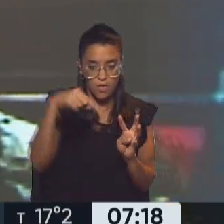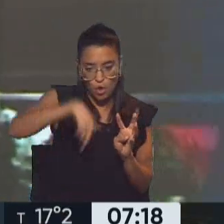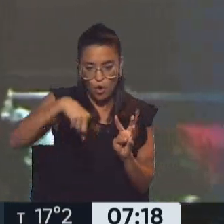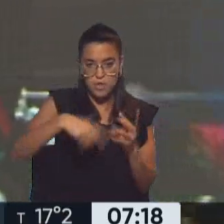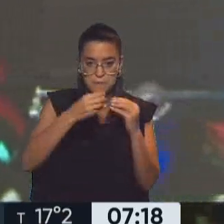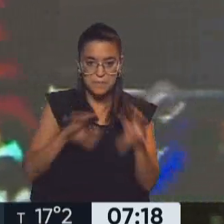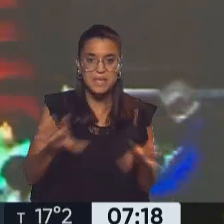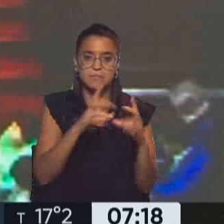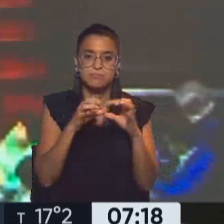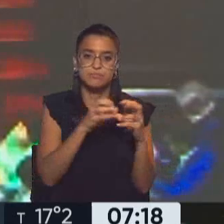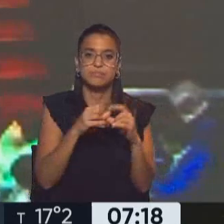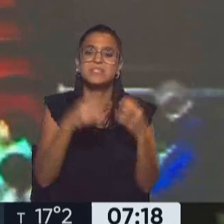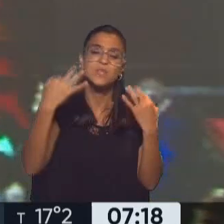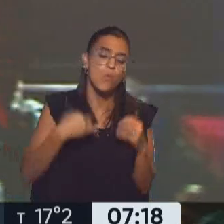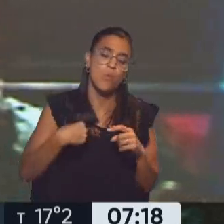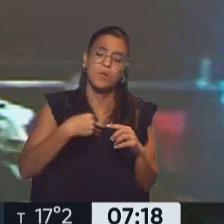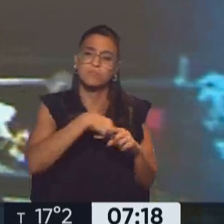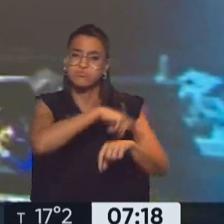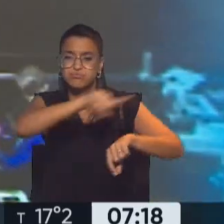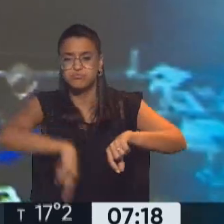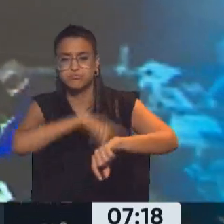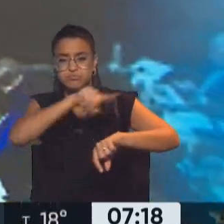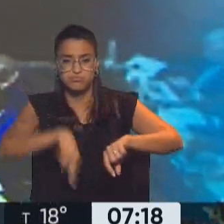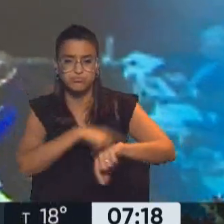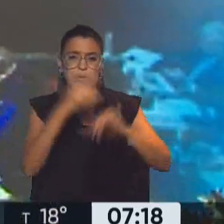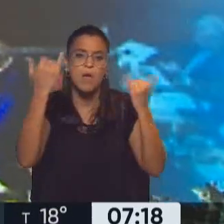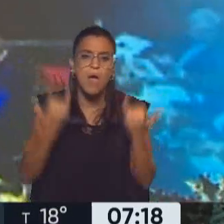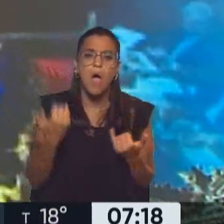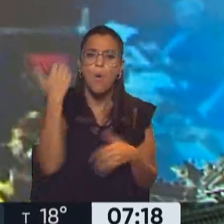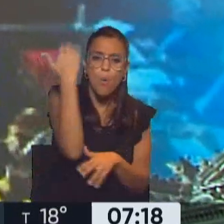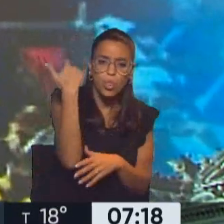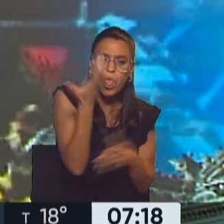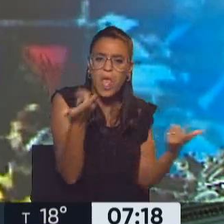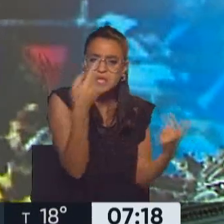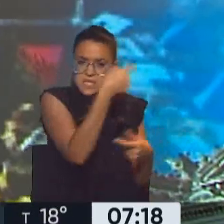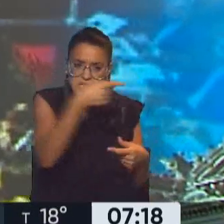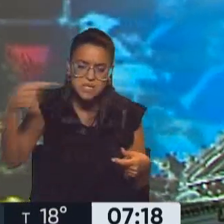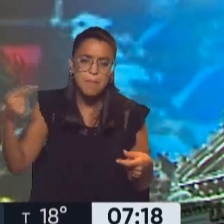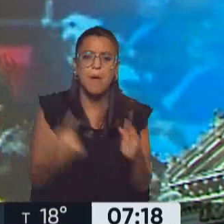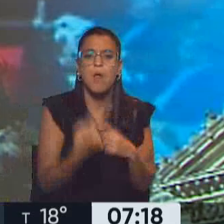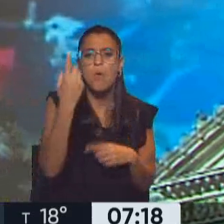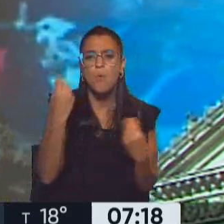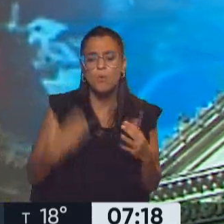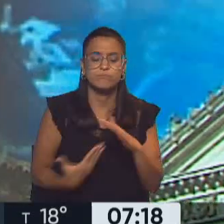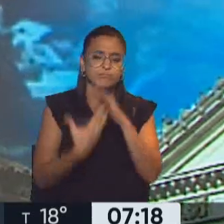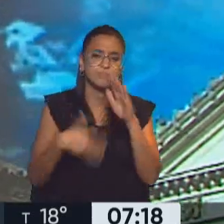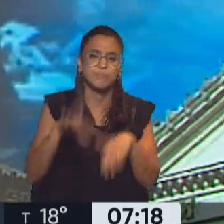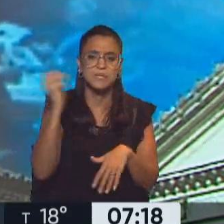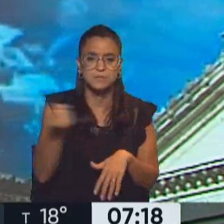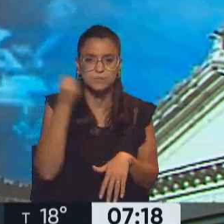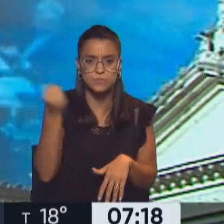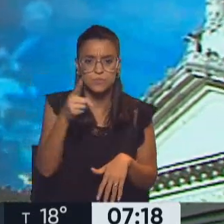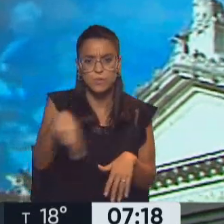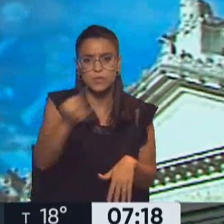jornada de hoy y será, aseguran, maratónica. Hubo gran cantidad de audiencias durante esta semana, una de ellas encabezada, la más importante,